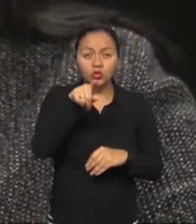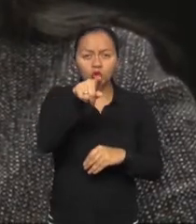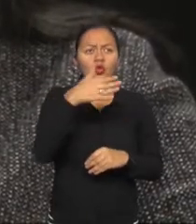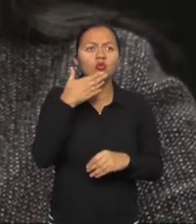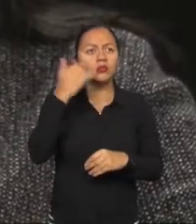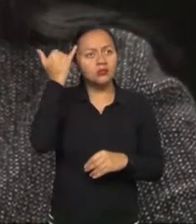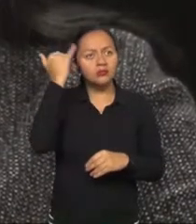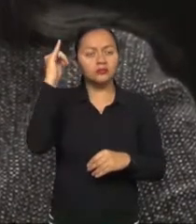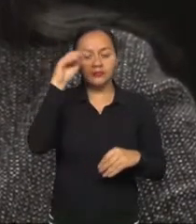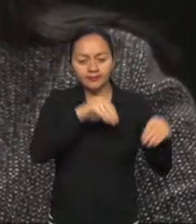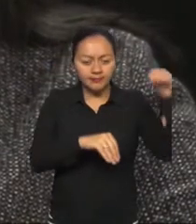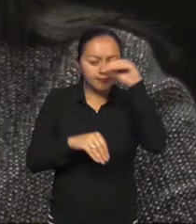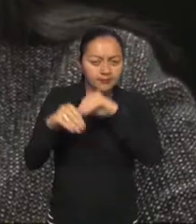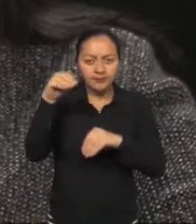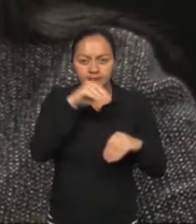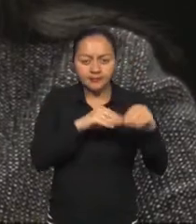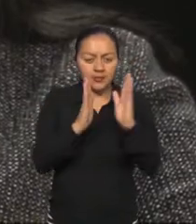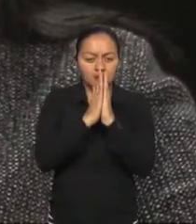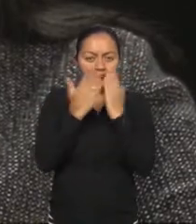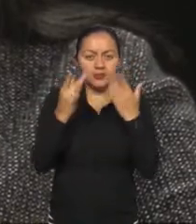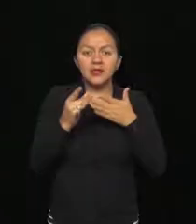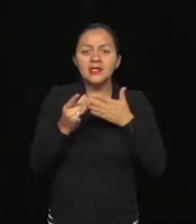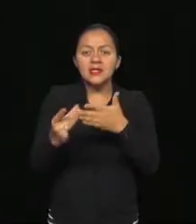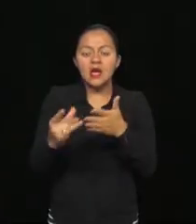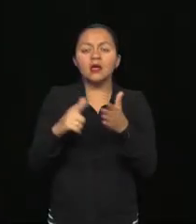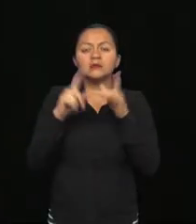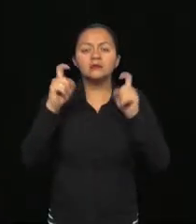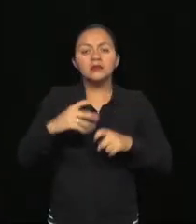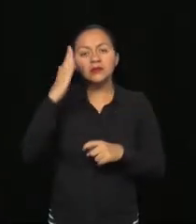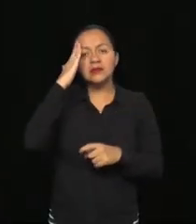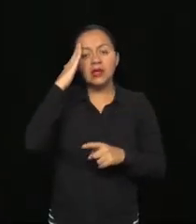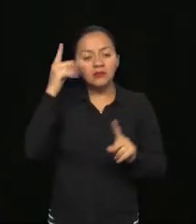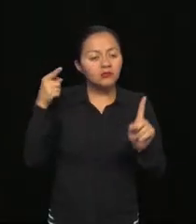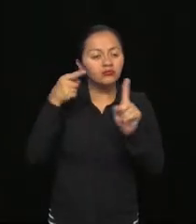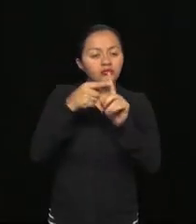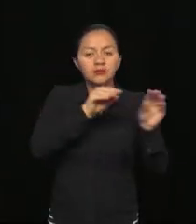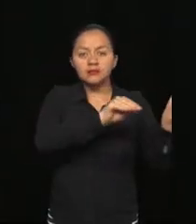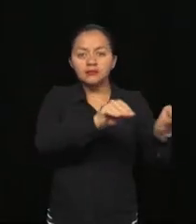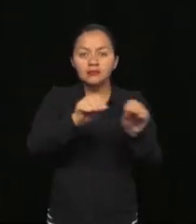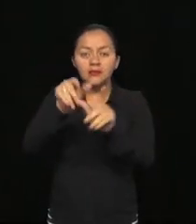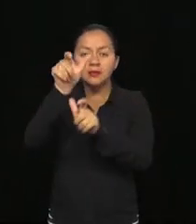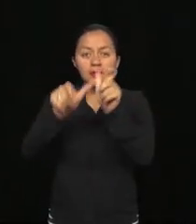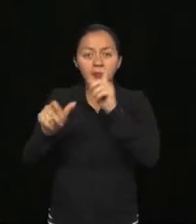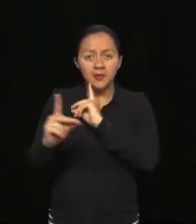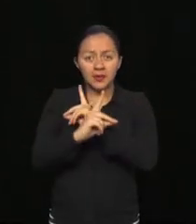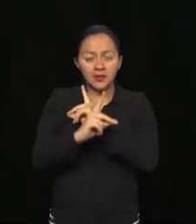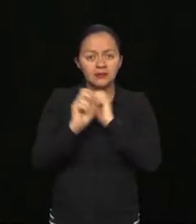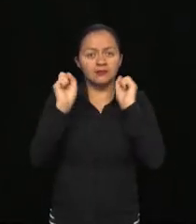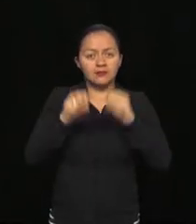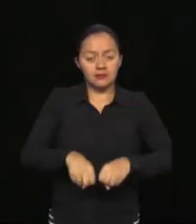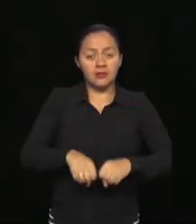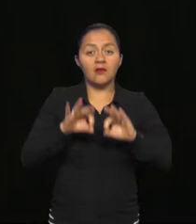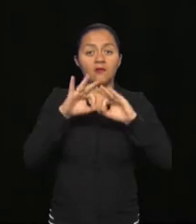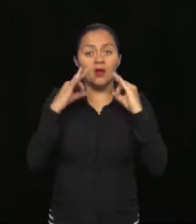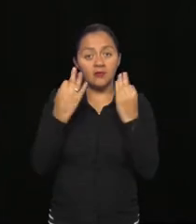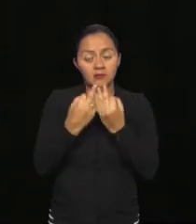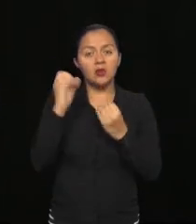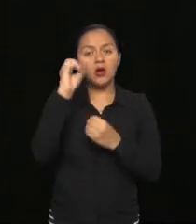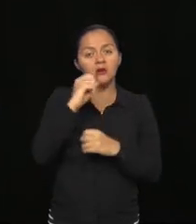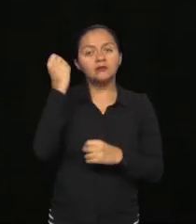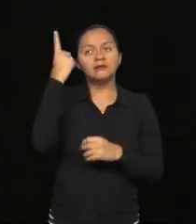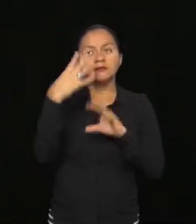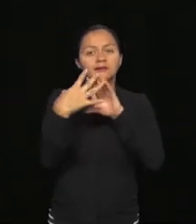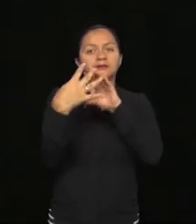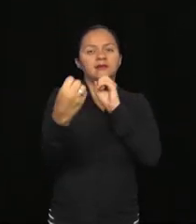fuiste elaborando este producto? ¿Cómo vamos a llegar de manera directa a que la persona con discapacidad, a que el familiar comprenda